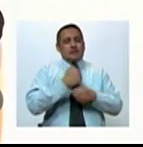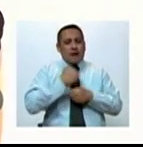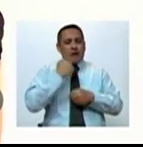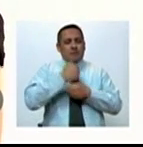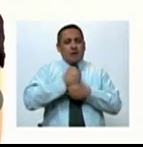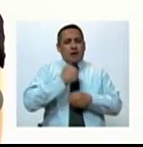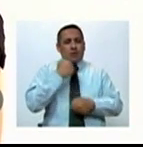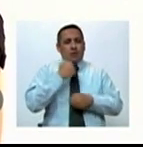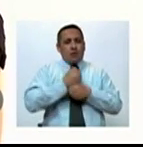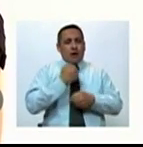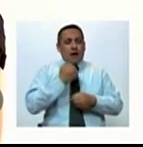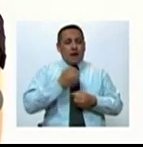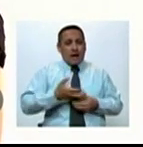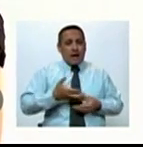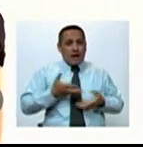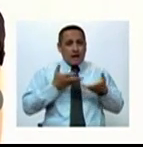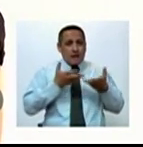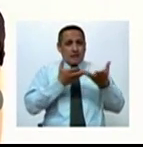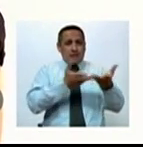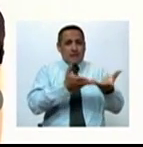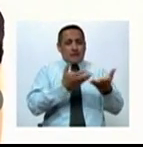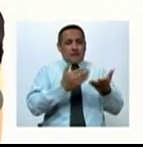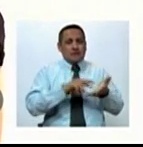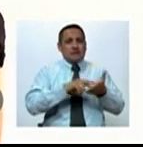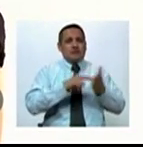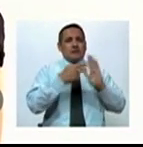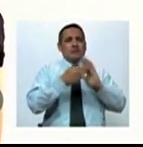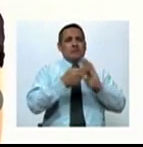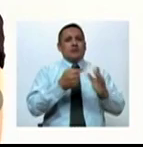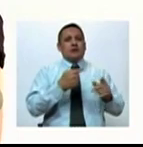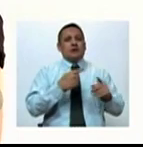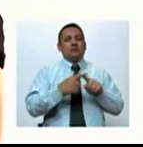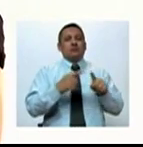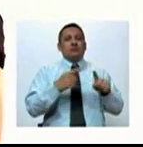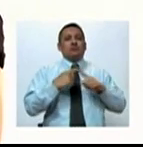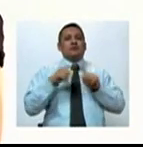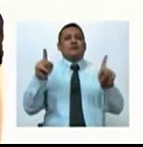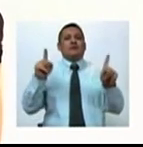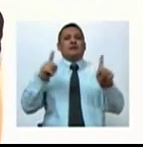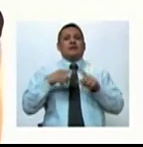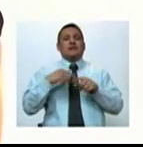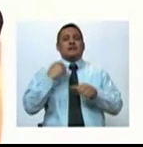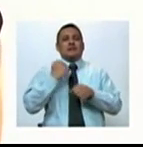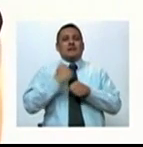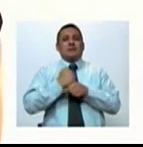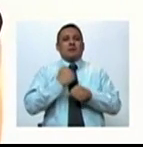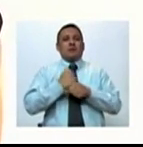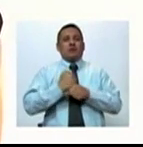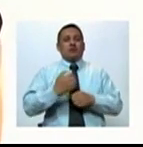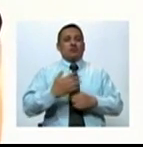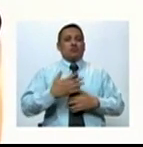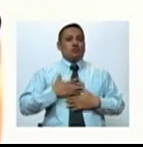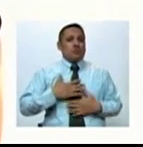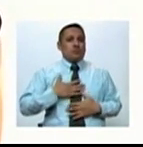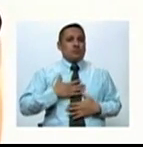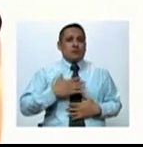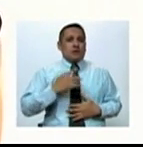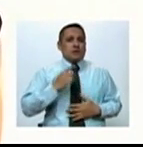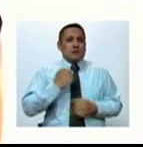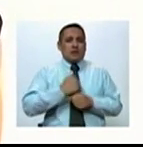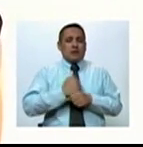un trabajo ajeno, en el sentido que sigue las órdenes,